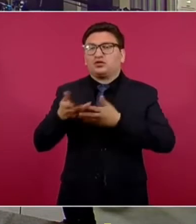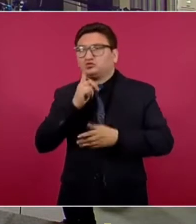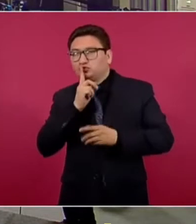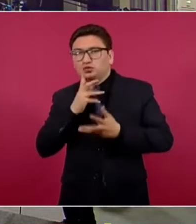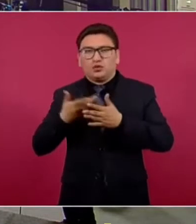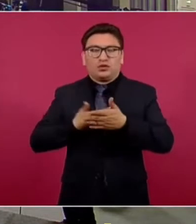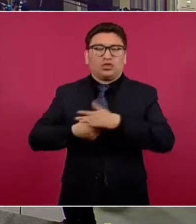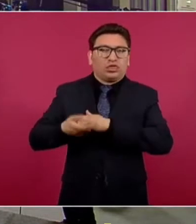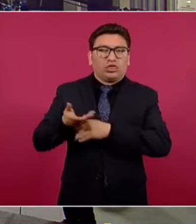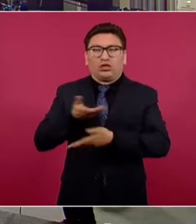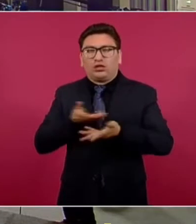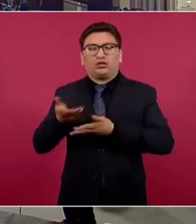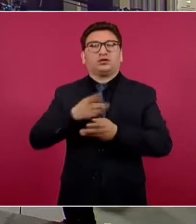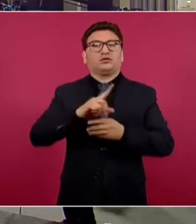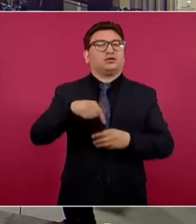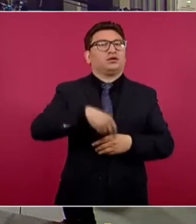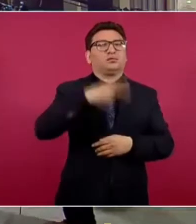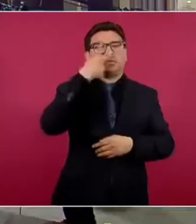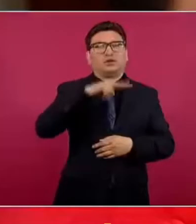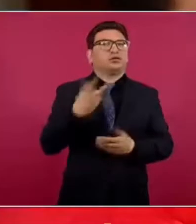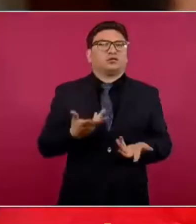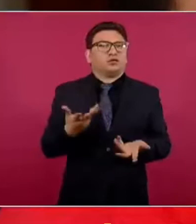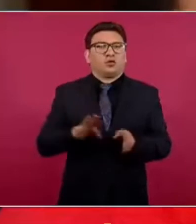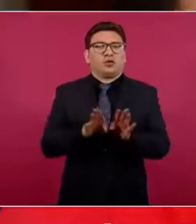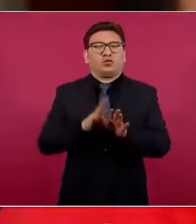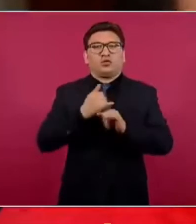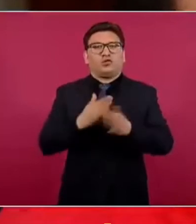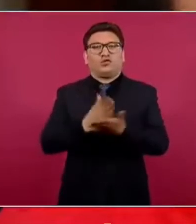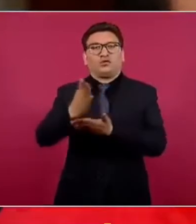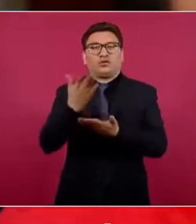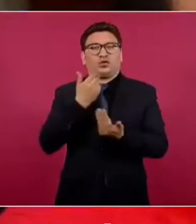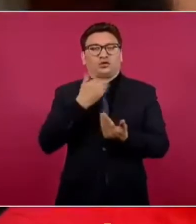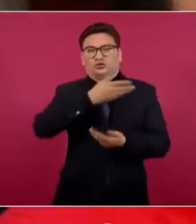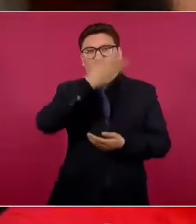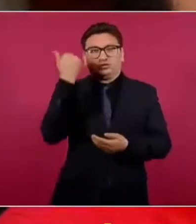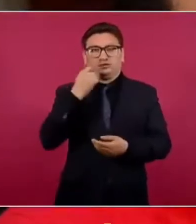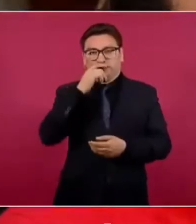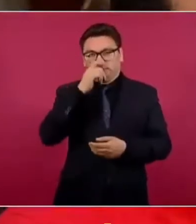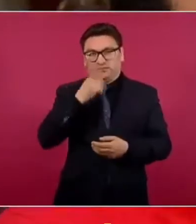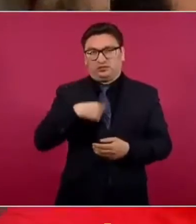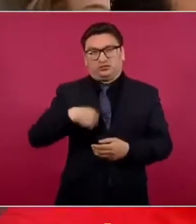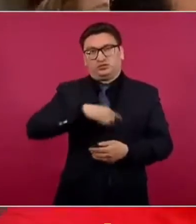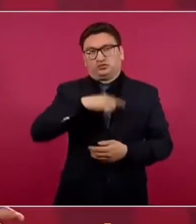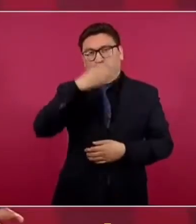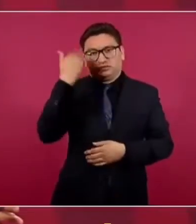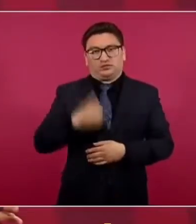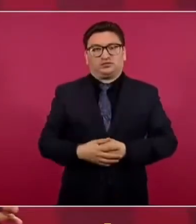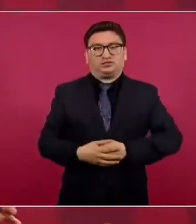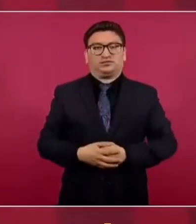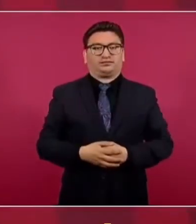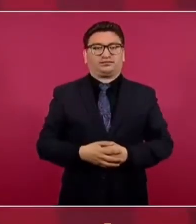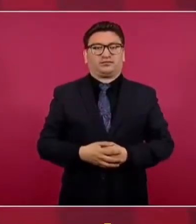hay opacidad. Los mexicanos no tenemos acceso a esa información, no sabemos que estaba negociando. Pero México es un